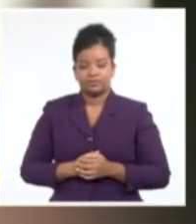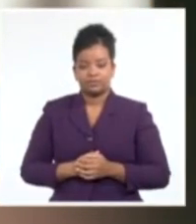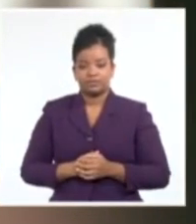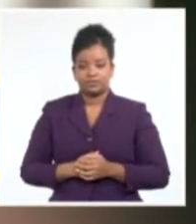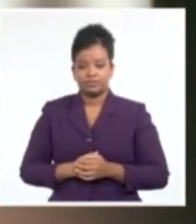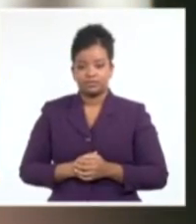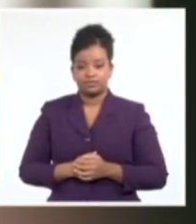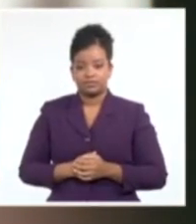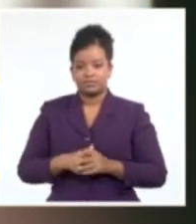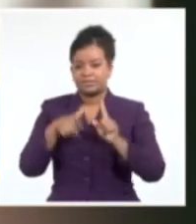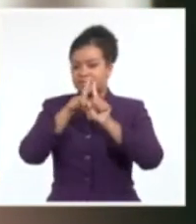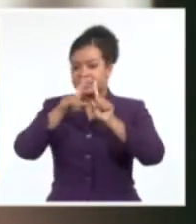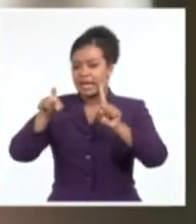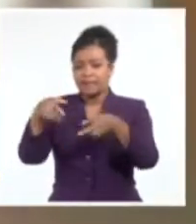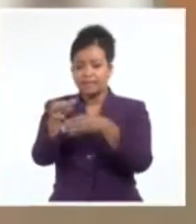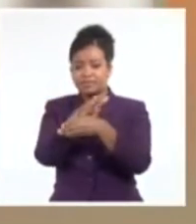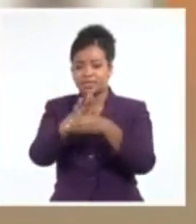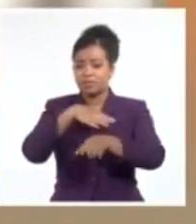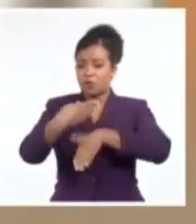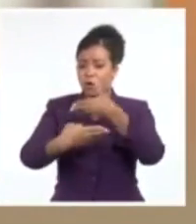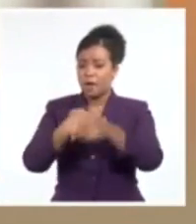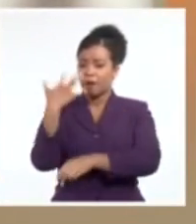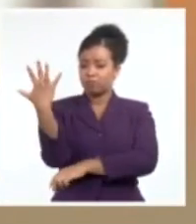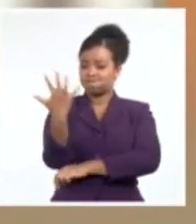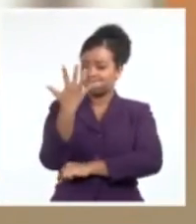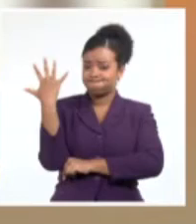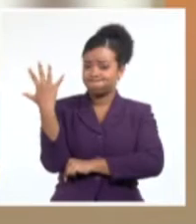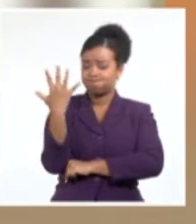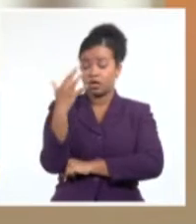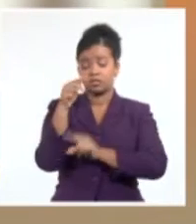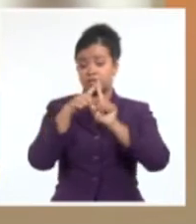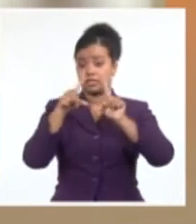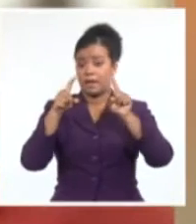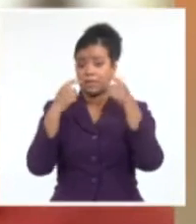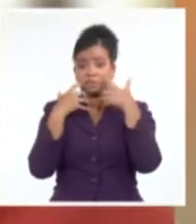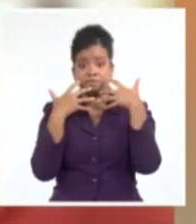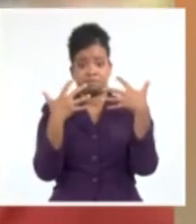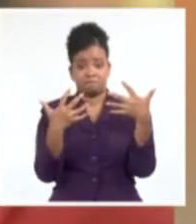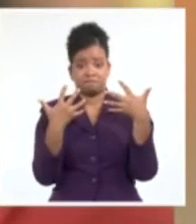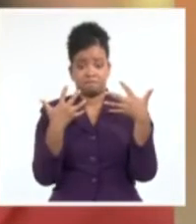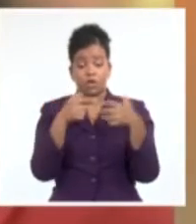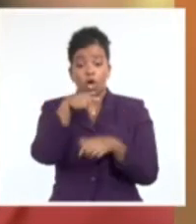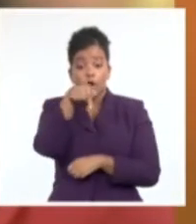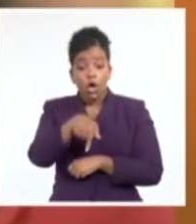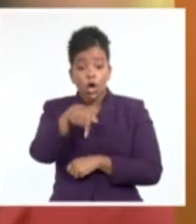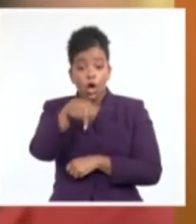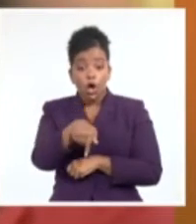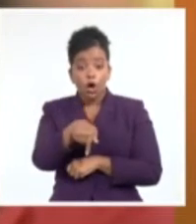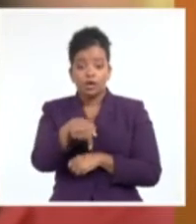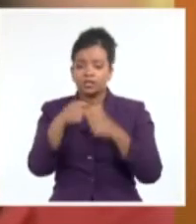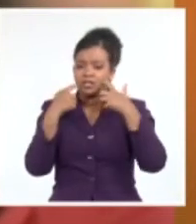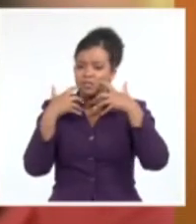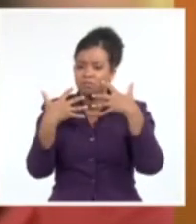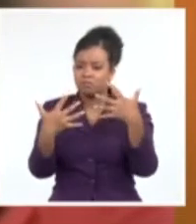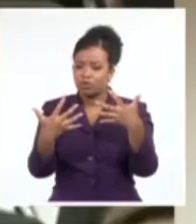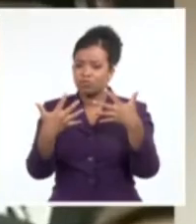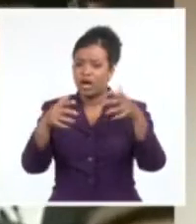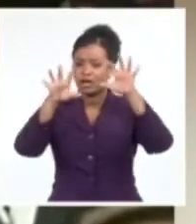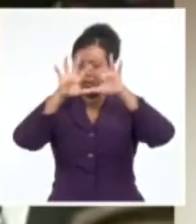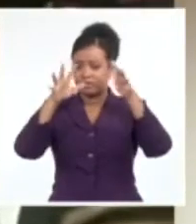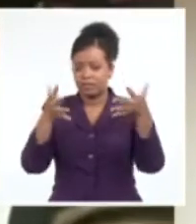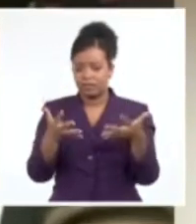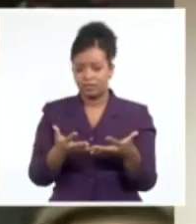y todos los temas del cambio climático como temas fundamentales hoy por hoy de supervivencia de la especie